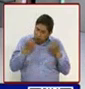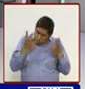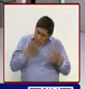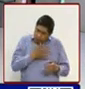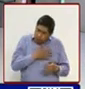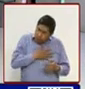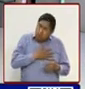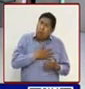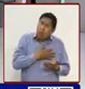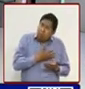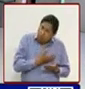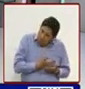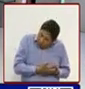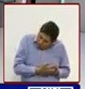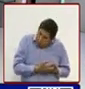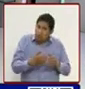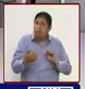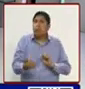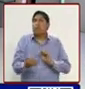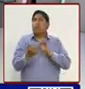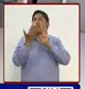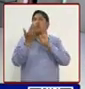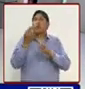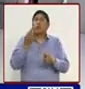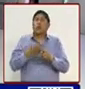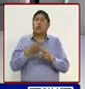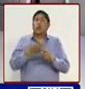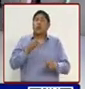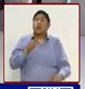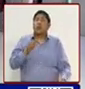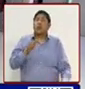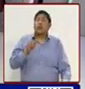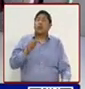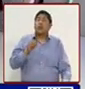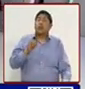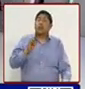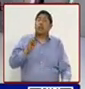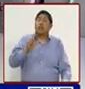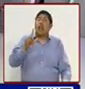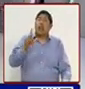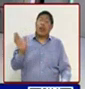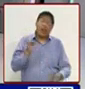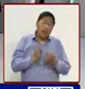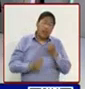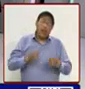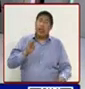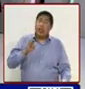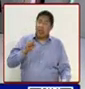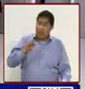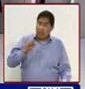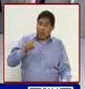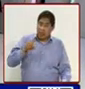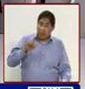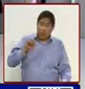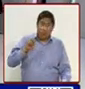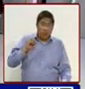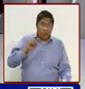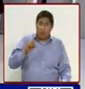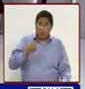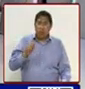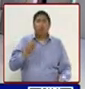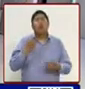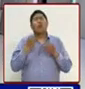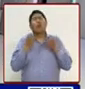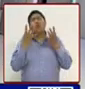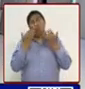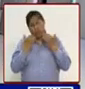amablemente ha accedido a una entrevista con nosotros. Él se llama Samuel Espinosa. Don Samuel, buenas noches, gracias por acceder a esta entrevista. Ustedes